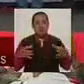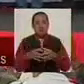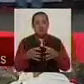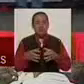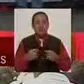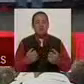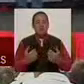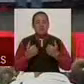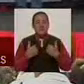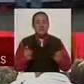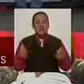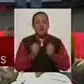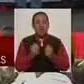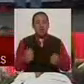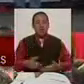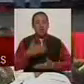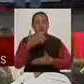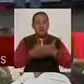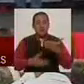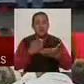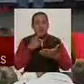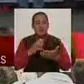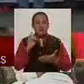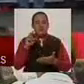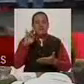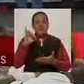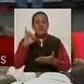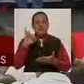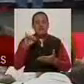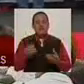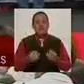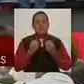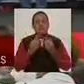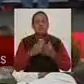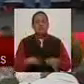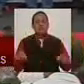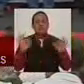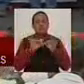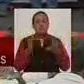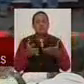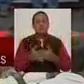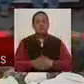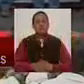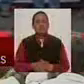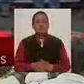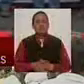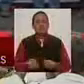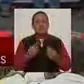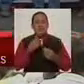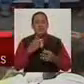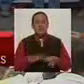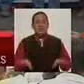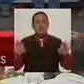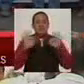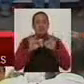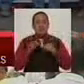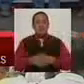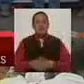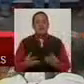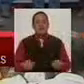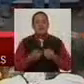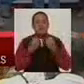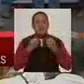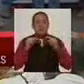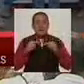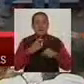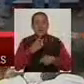un documento nacional de identidad. ¿Por qué es importante? Es importante porque